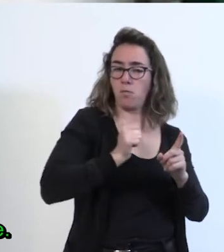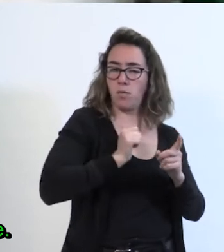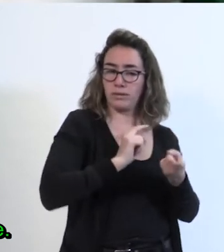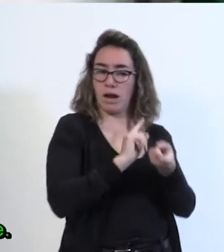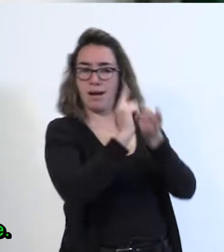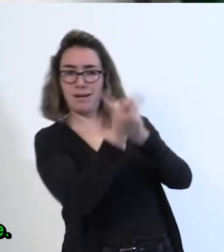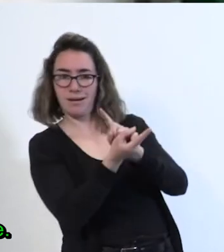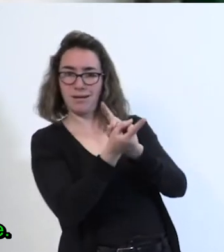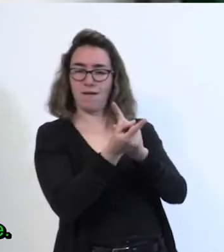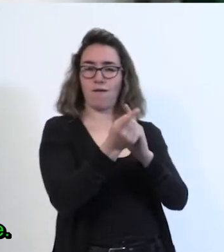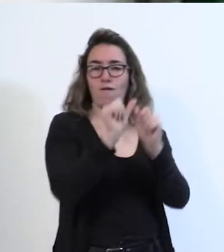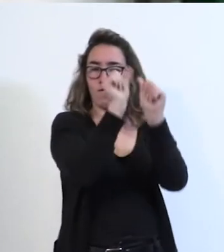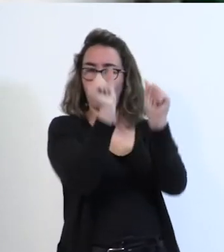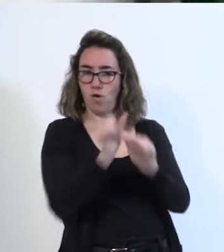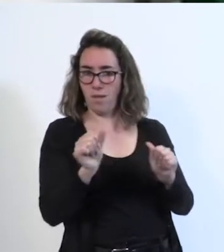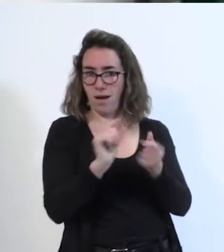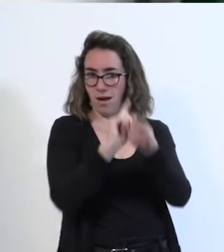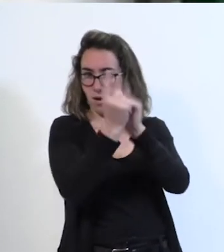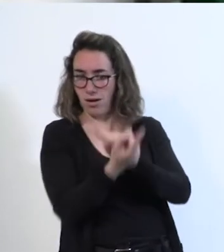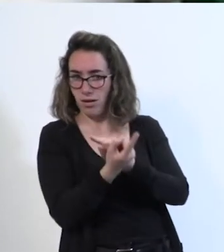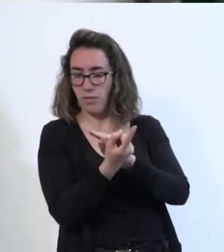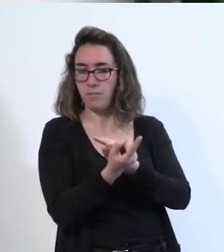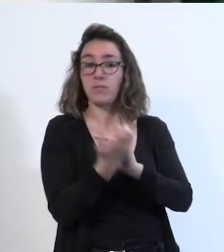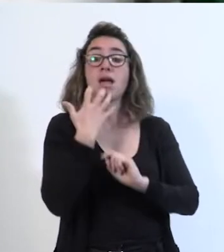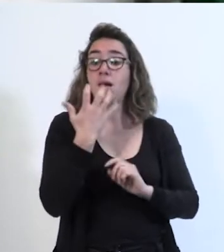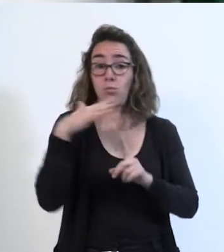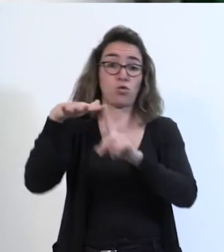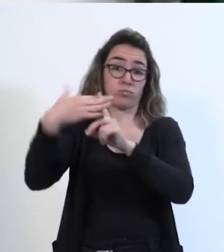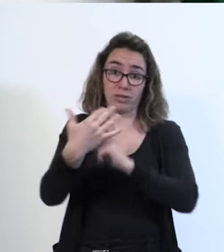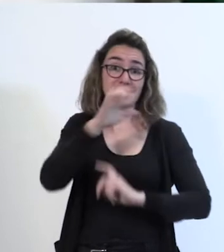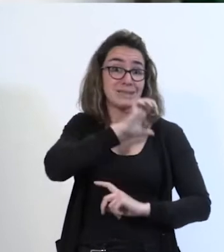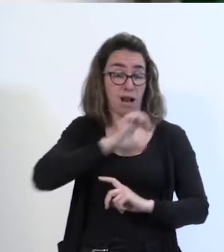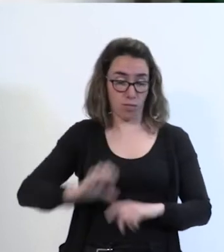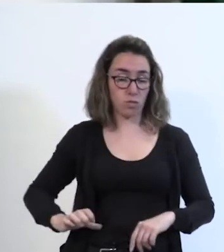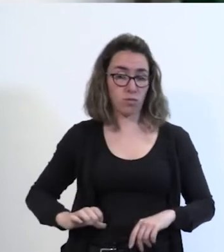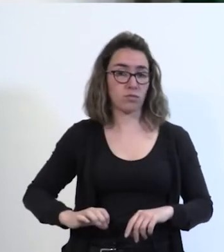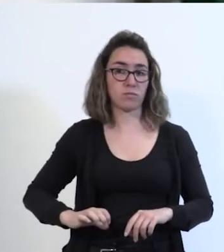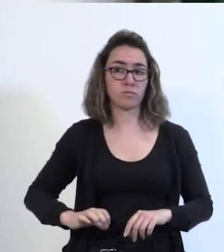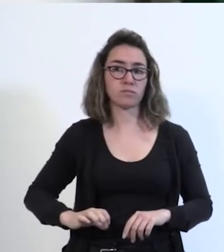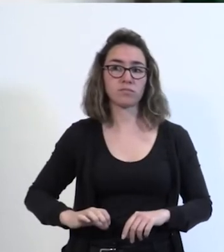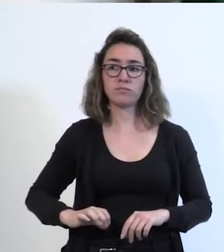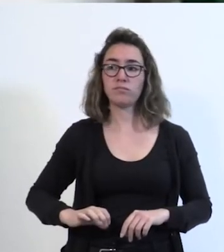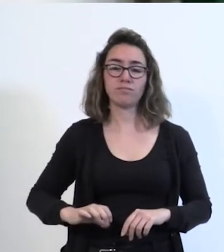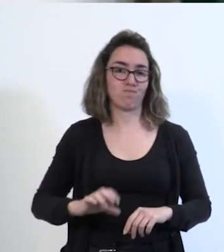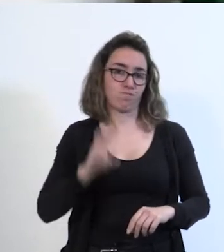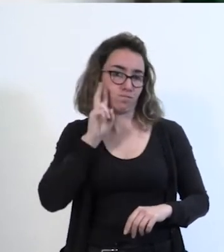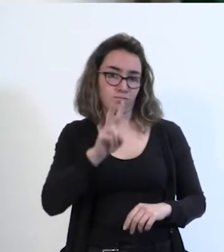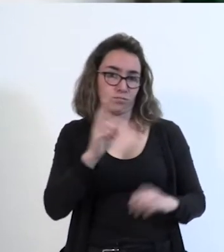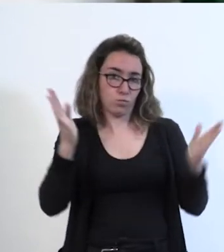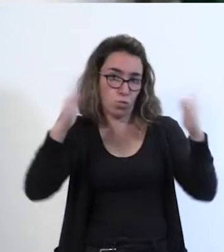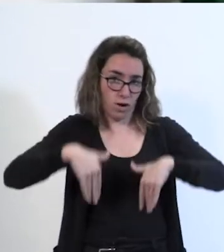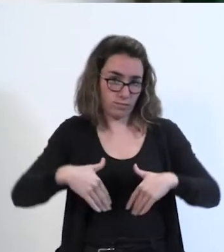un tratamiento diferente. En el caso de El Salvador, como decía antes, prácticamente estuvo